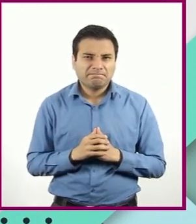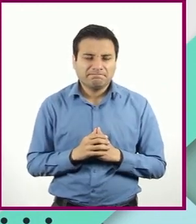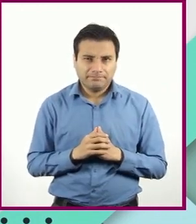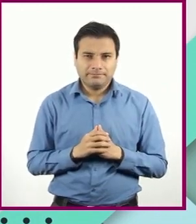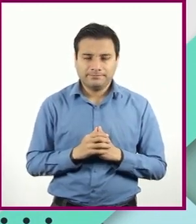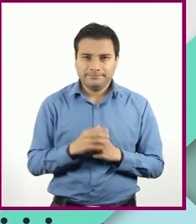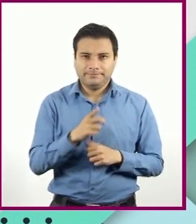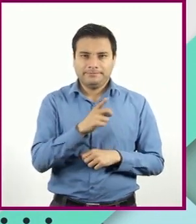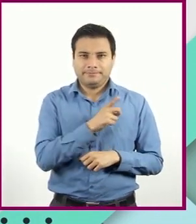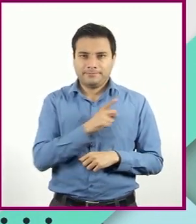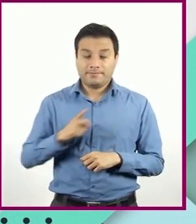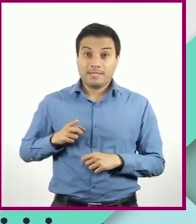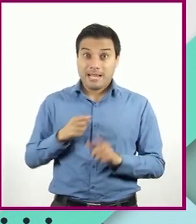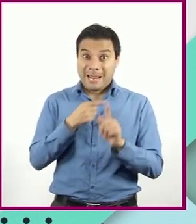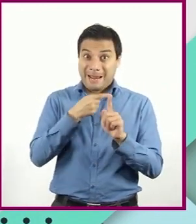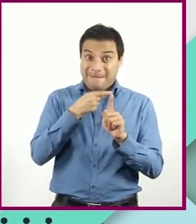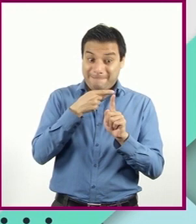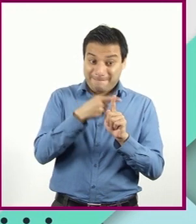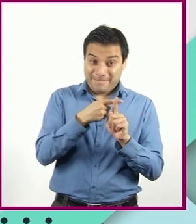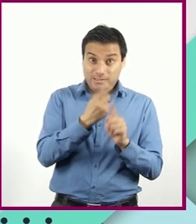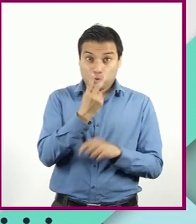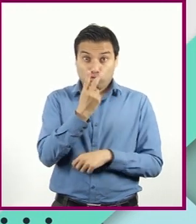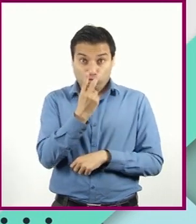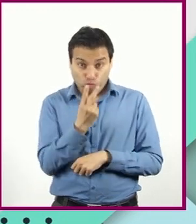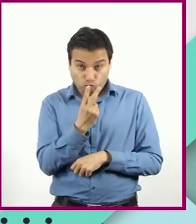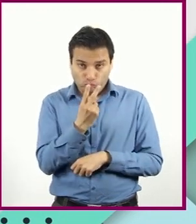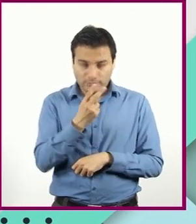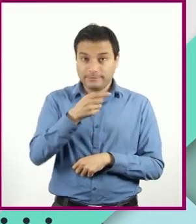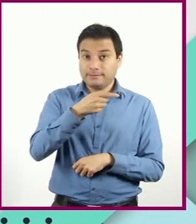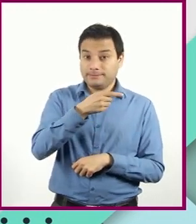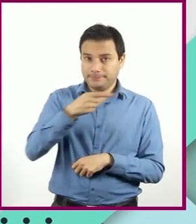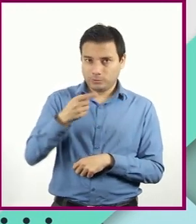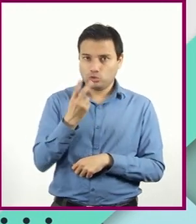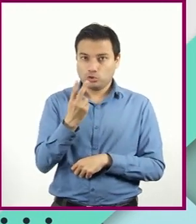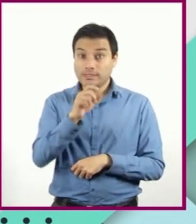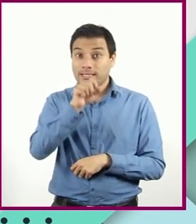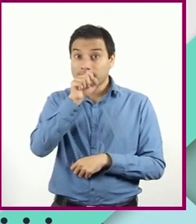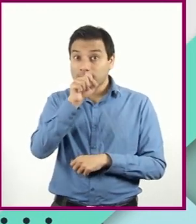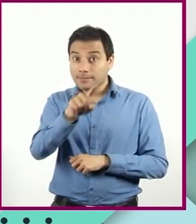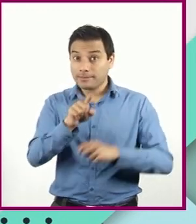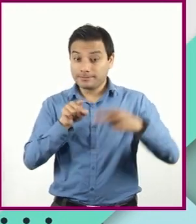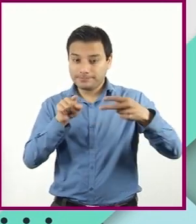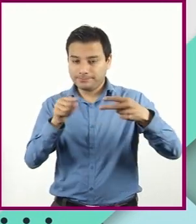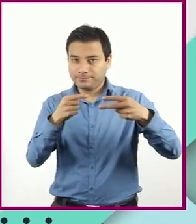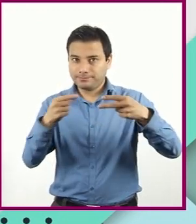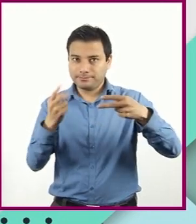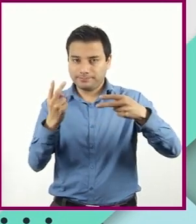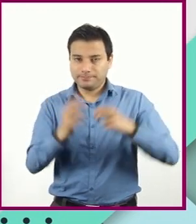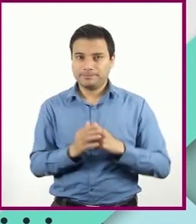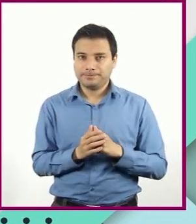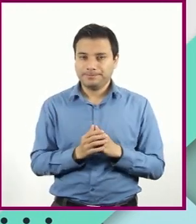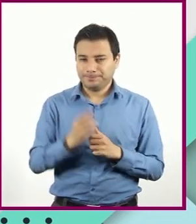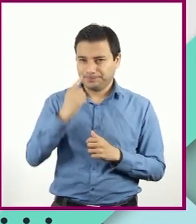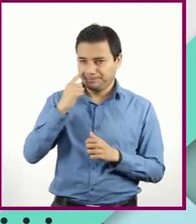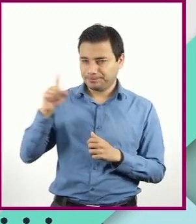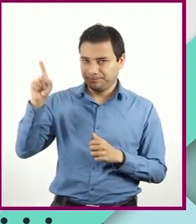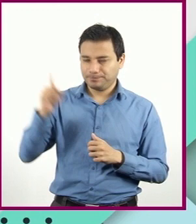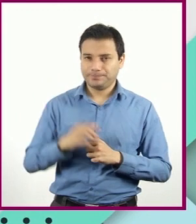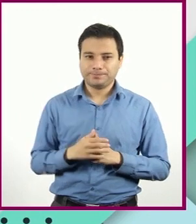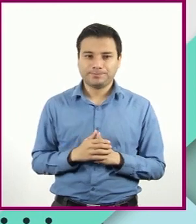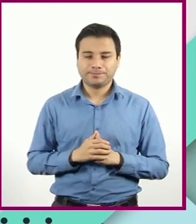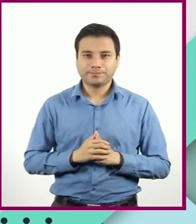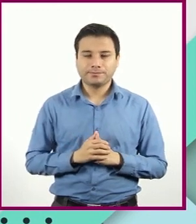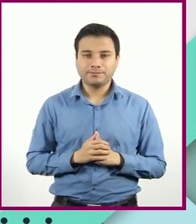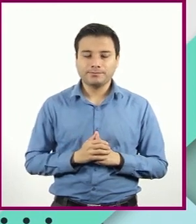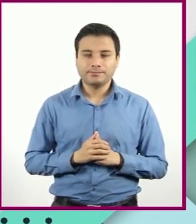restar el número 2 en el primer miembro y también hacerlo en el segundo miembro. Ahora, tenemos una expresión equivalente a